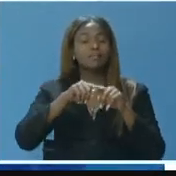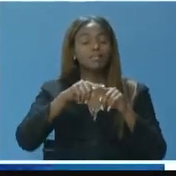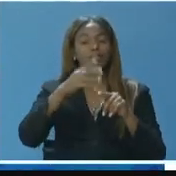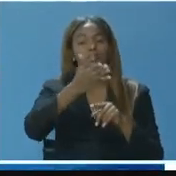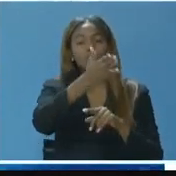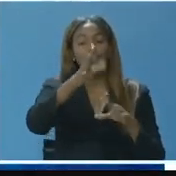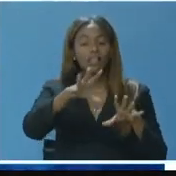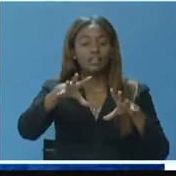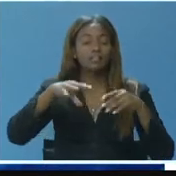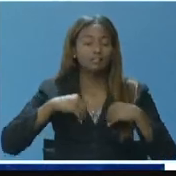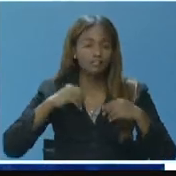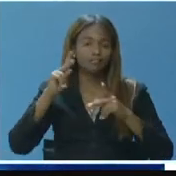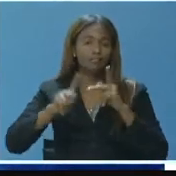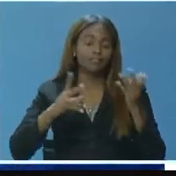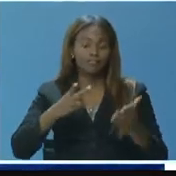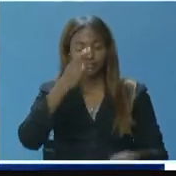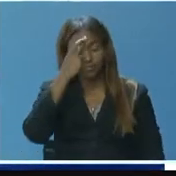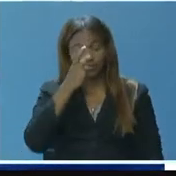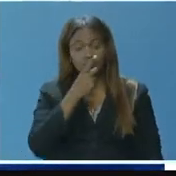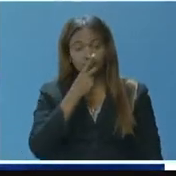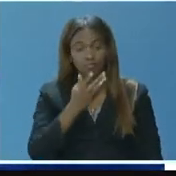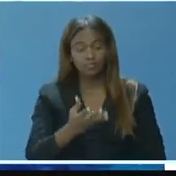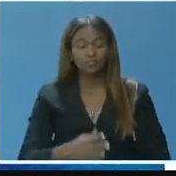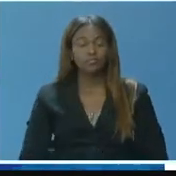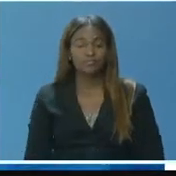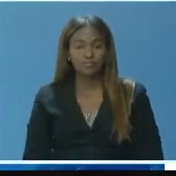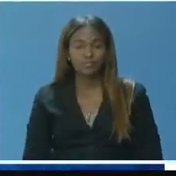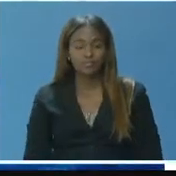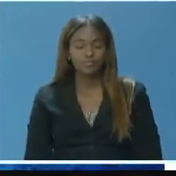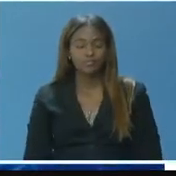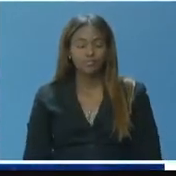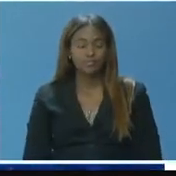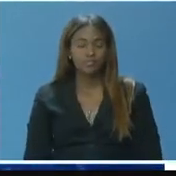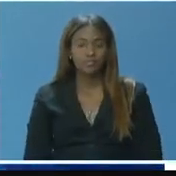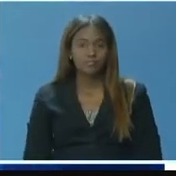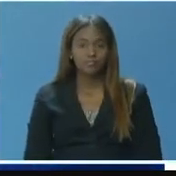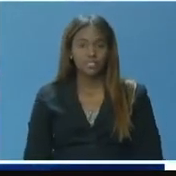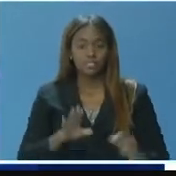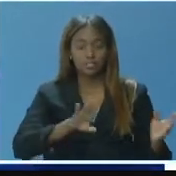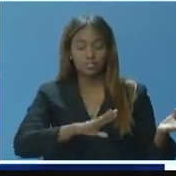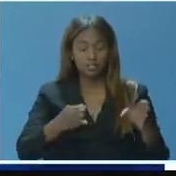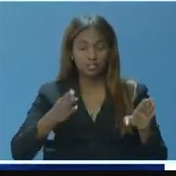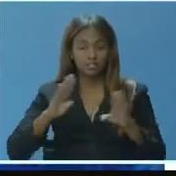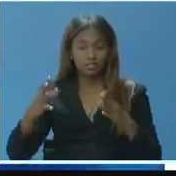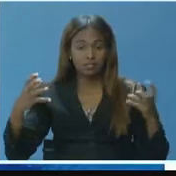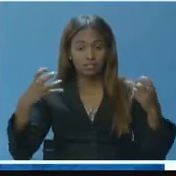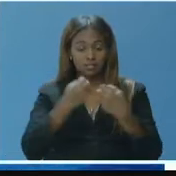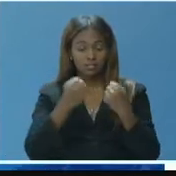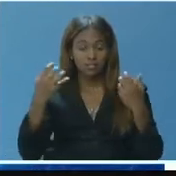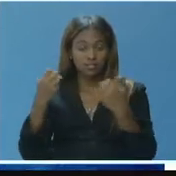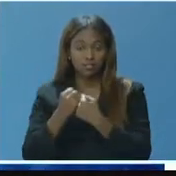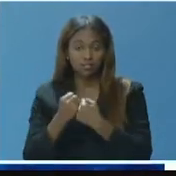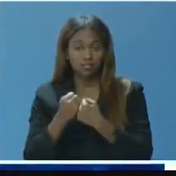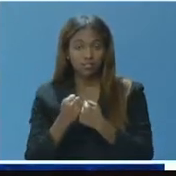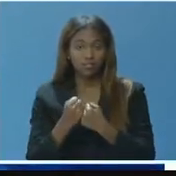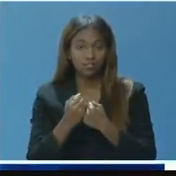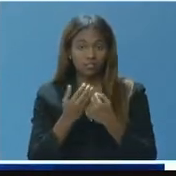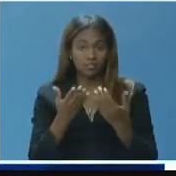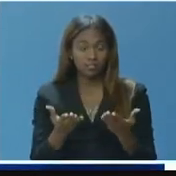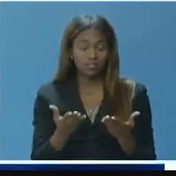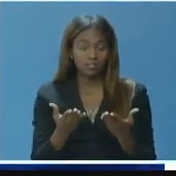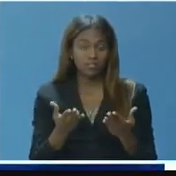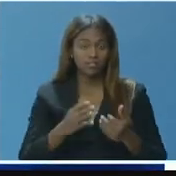acogida que tenga la ciudadanía, la sociedad. Las muertes por accidentes de tránsito, según las